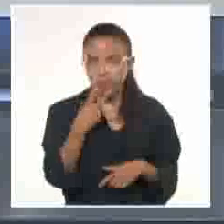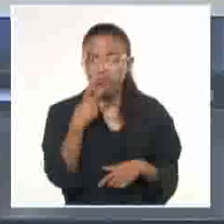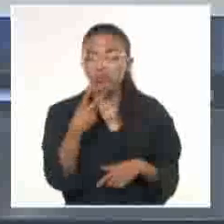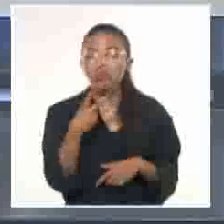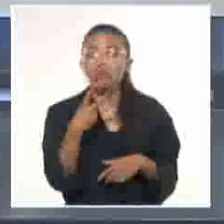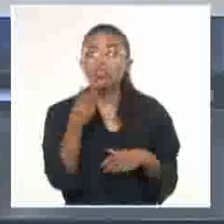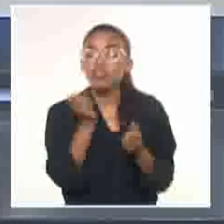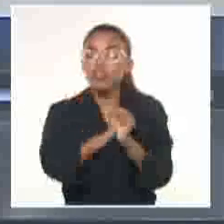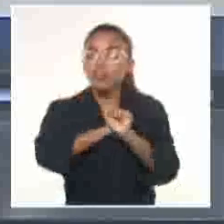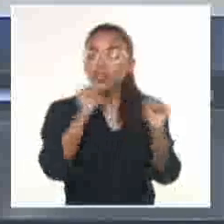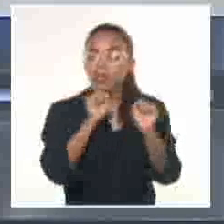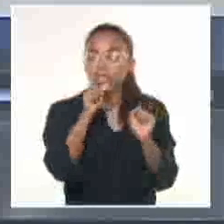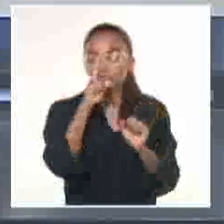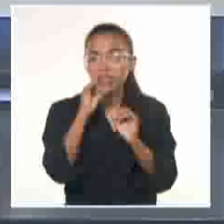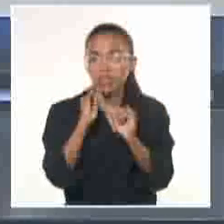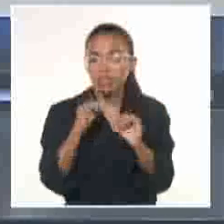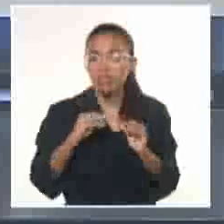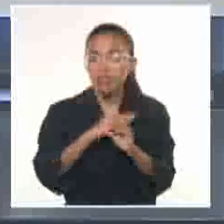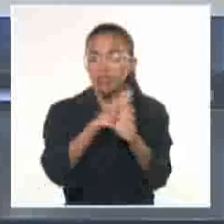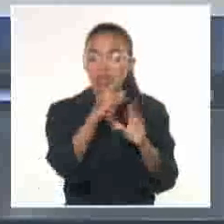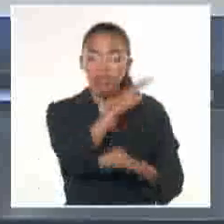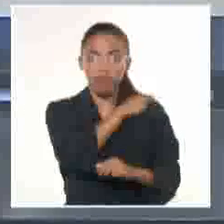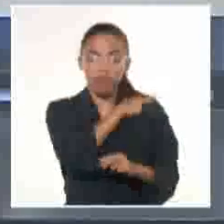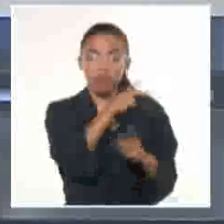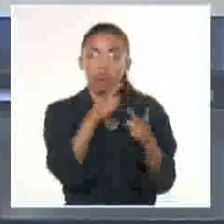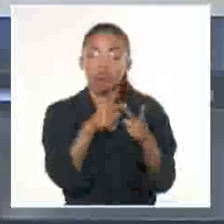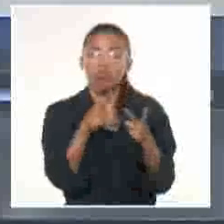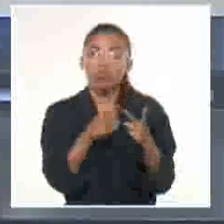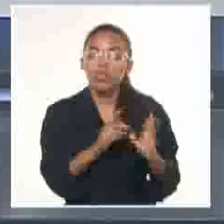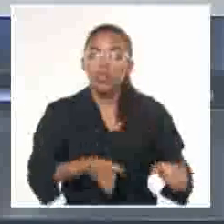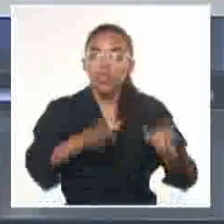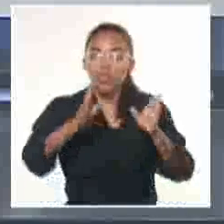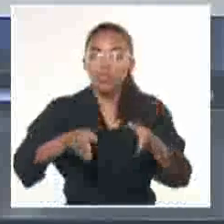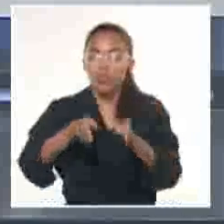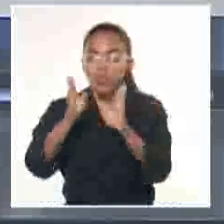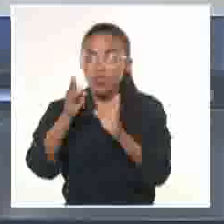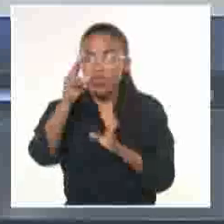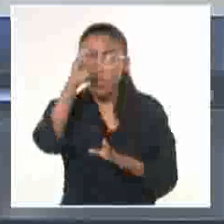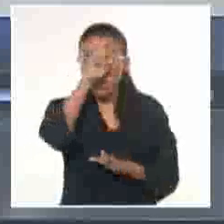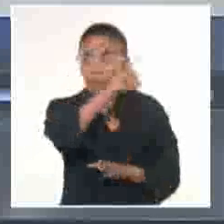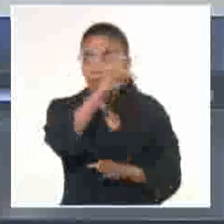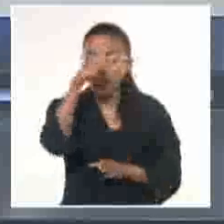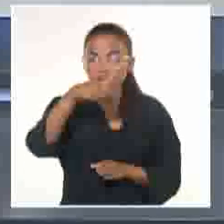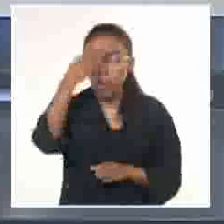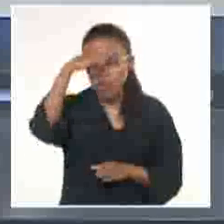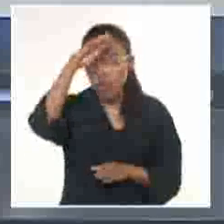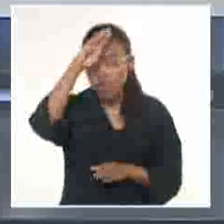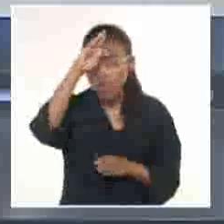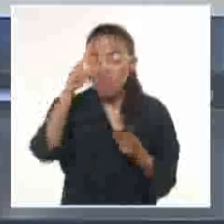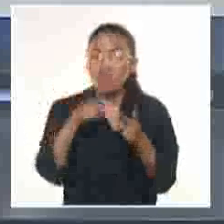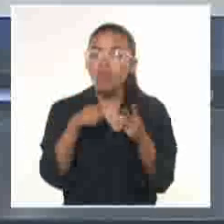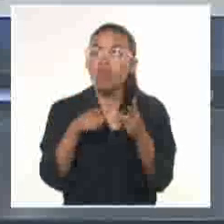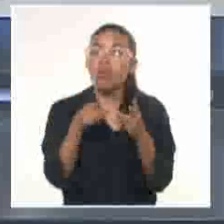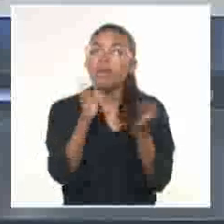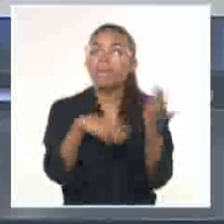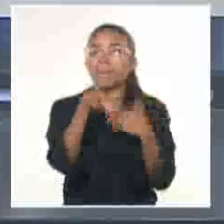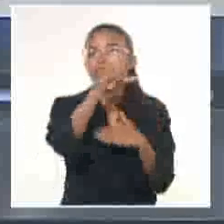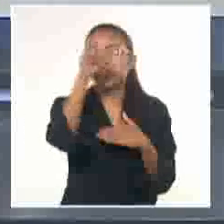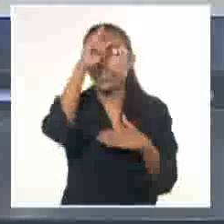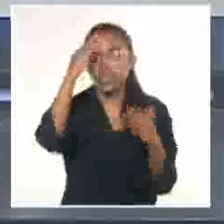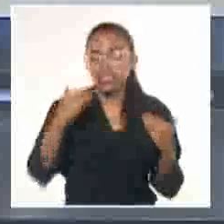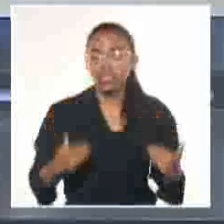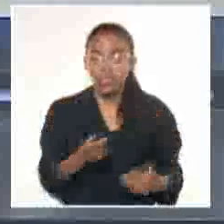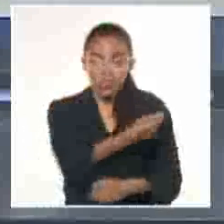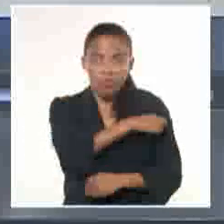en la revista Buenos Días directivos de instituciones hospitalarias cubanas donde fue atendido y también del Ministerio de Salud Pública. Sobre la